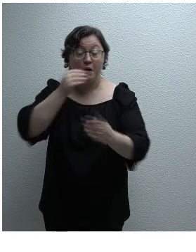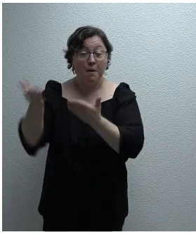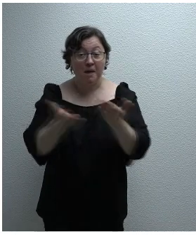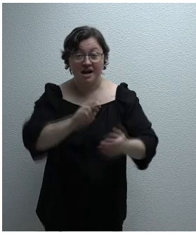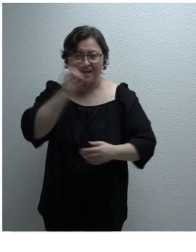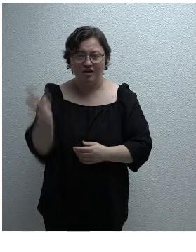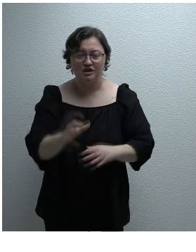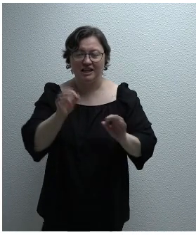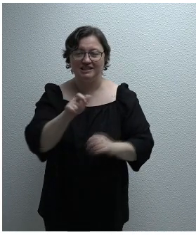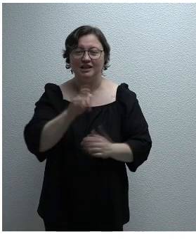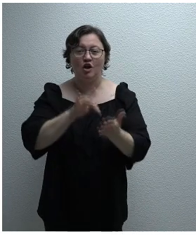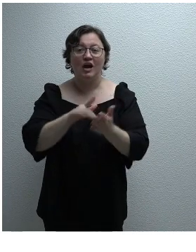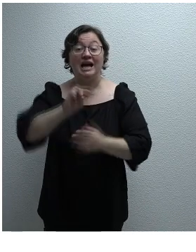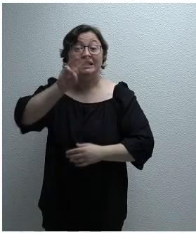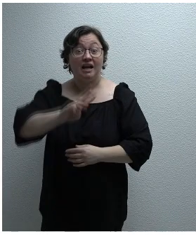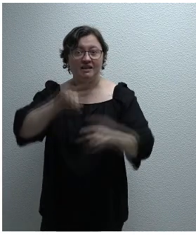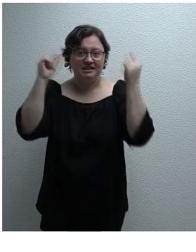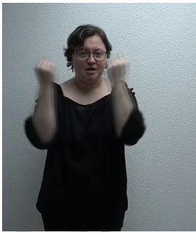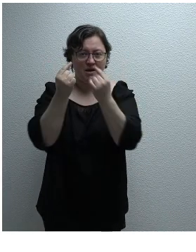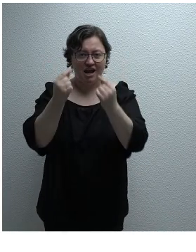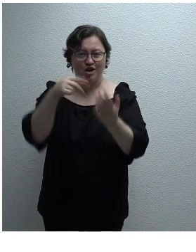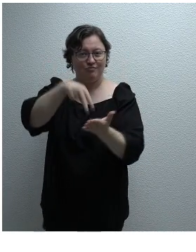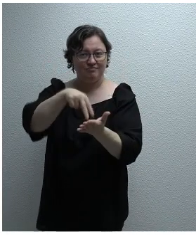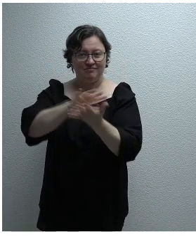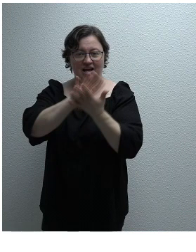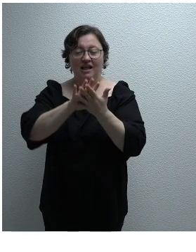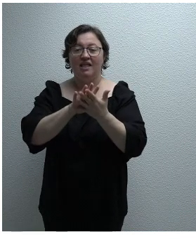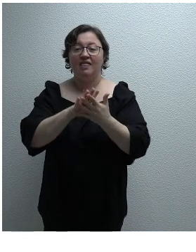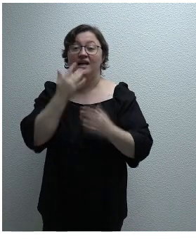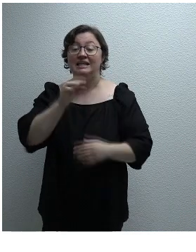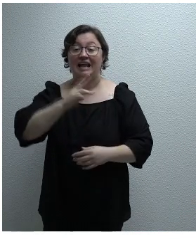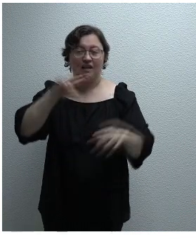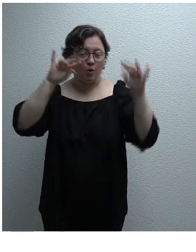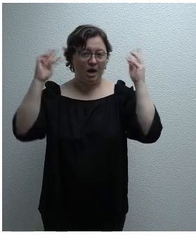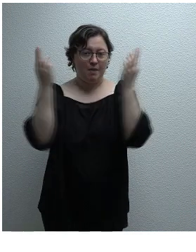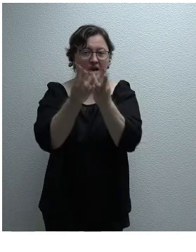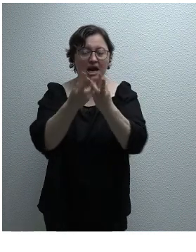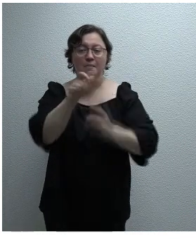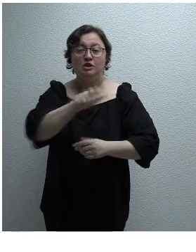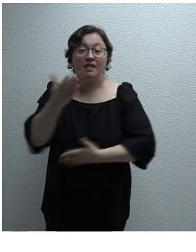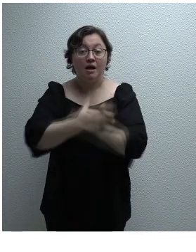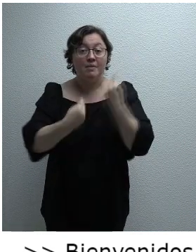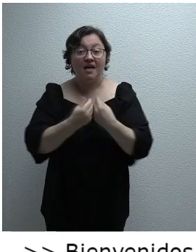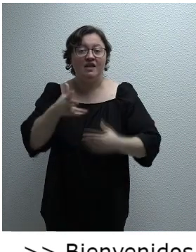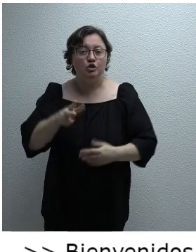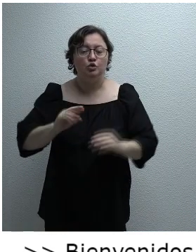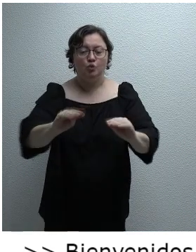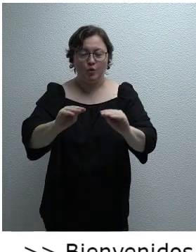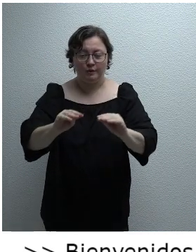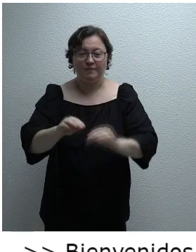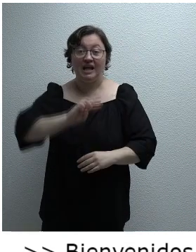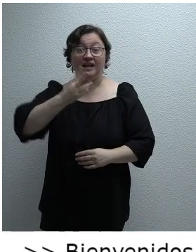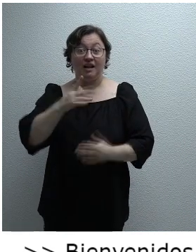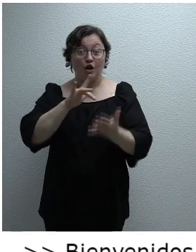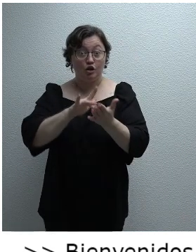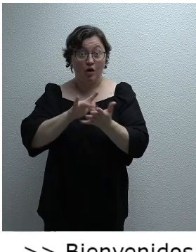Bienvenidos a los que participáis en este tercer seminario, esta tercera serie de webinars sobre los derechos de las personas con discapacidad. Esta tercera